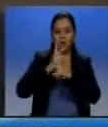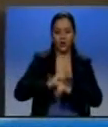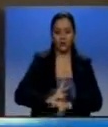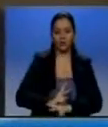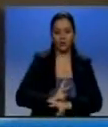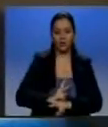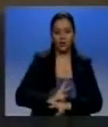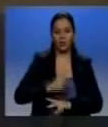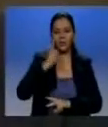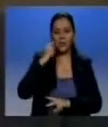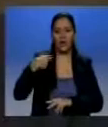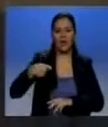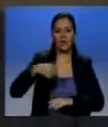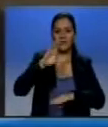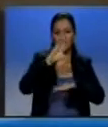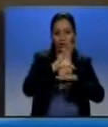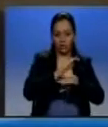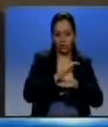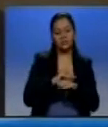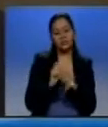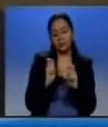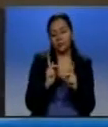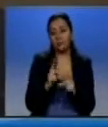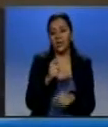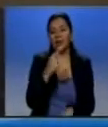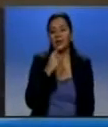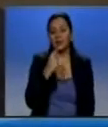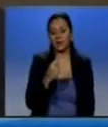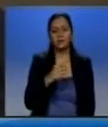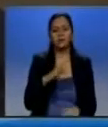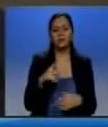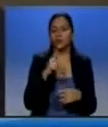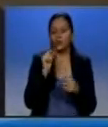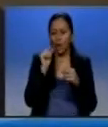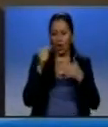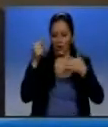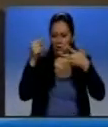nuestra constitución actual vigente, en todos ellos, como digo, se